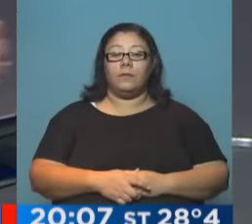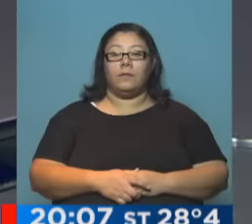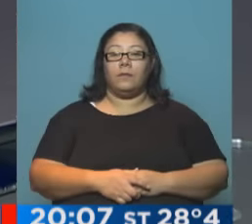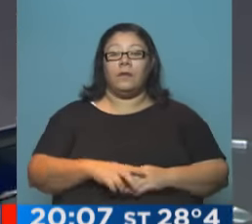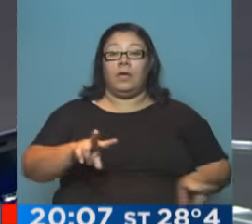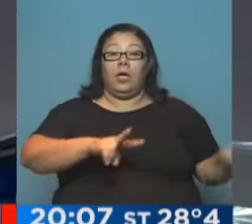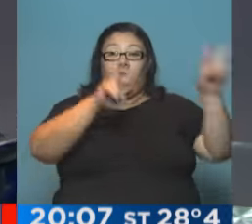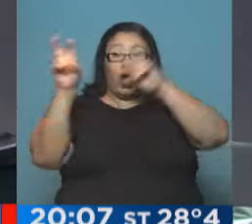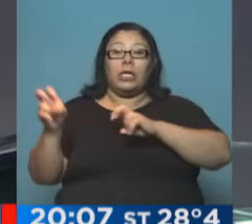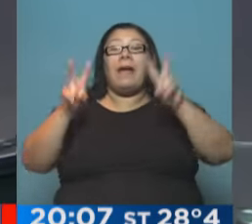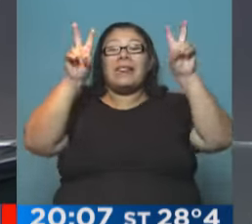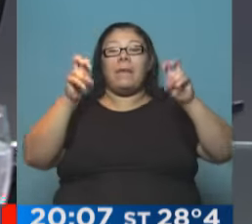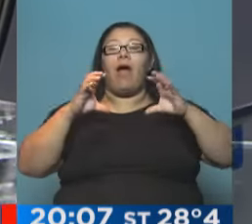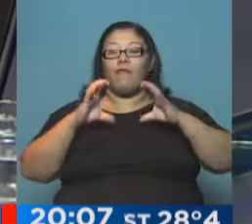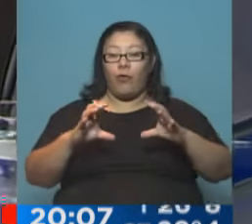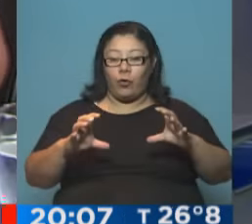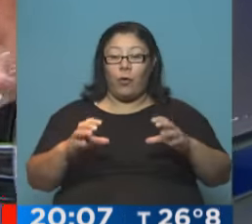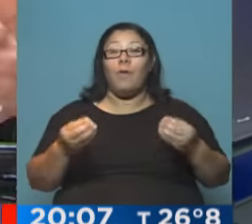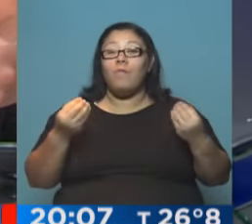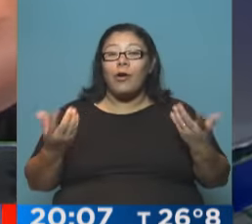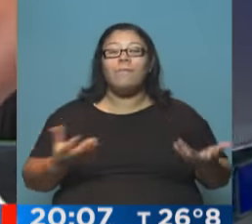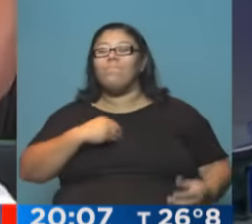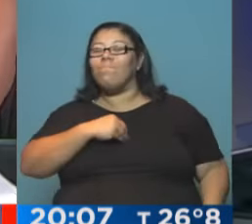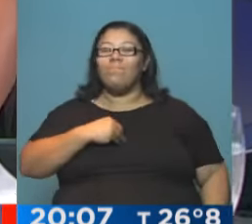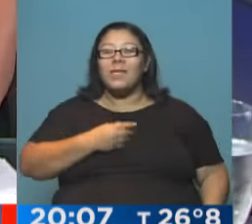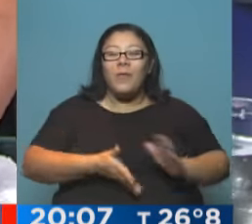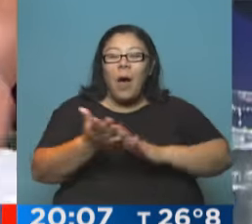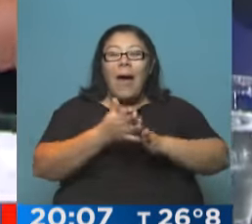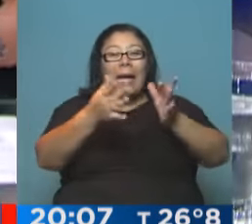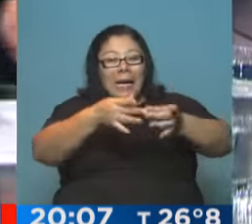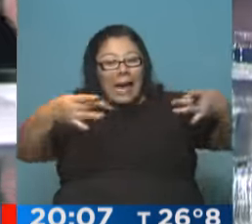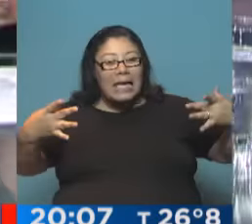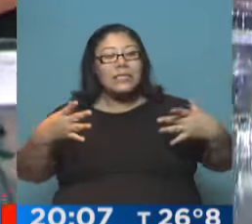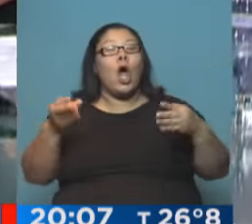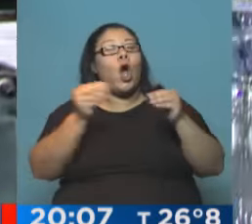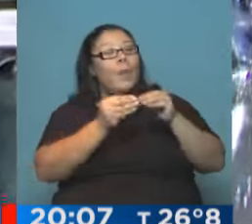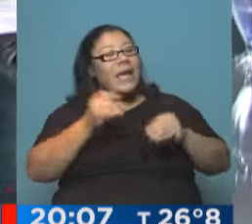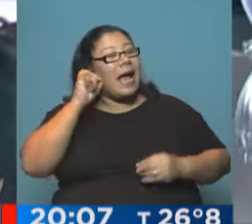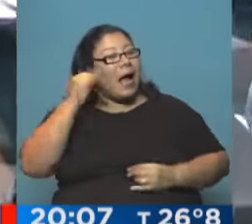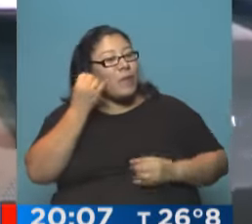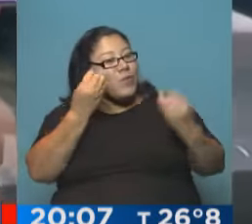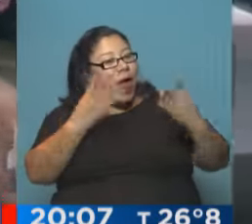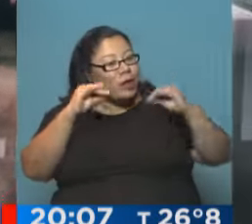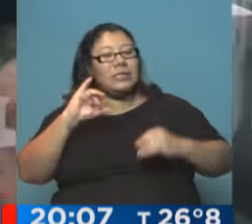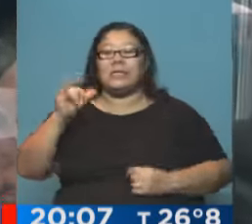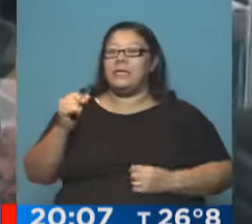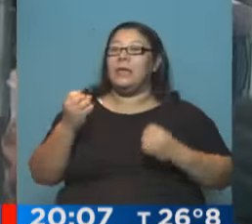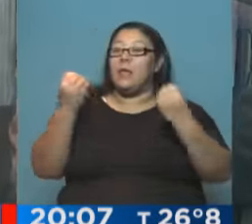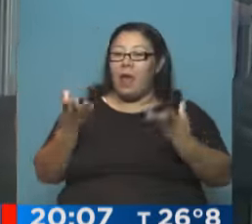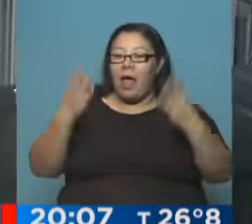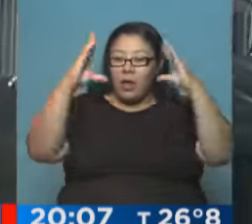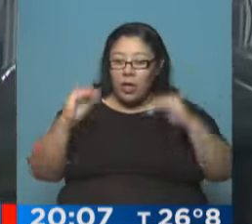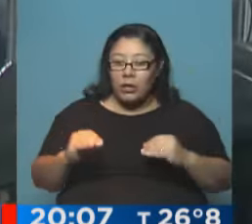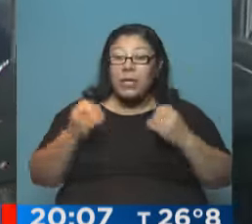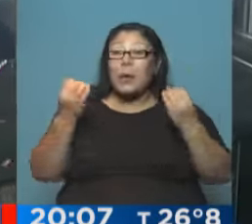Nos ocupamos ahora del fútbol porque ya se respira el aire del superclásico. Gaby Previtera está con nosotros. Hola Gaby, buenas noches. ¿Cómo estás, Silvia? Muy buenas noches. Esperemos